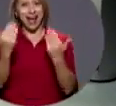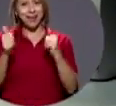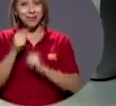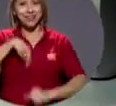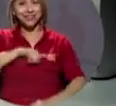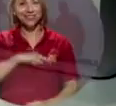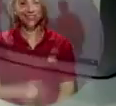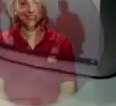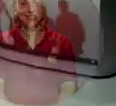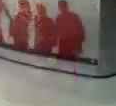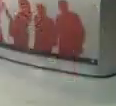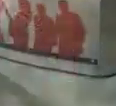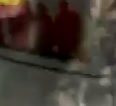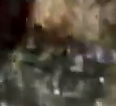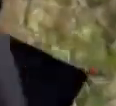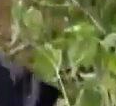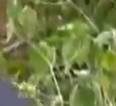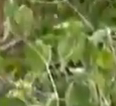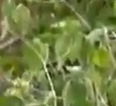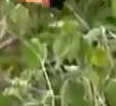Acompáñenos.